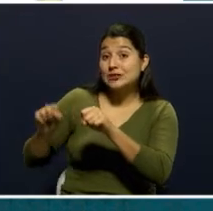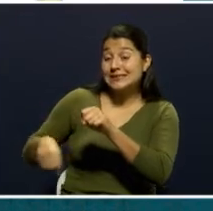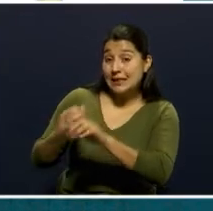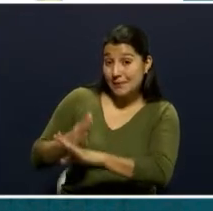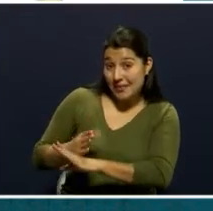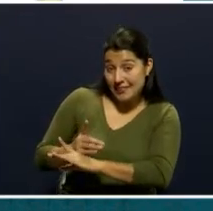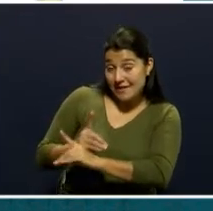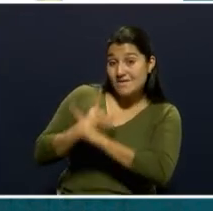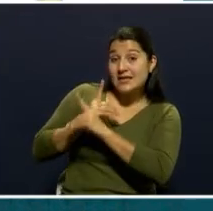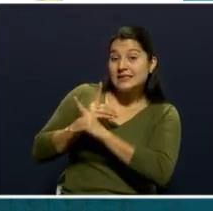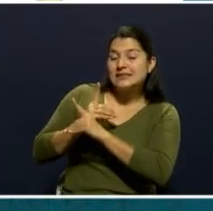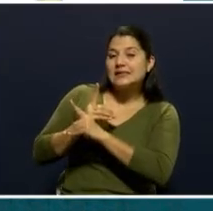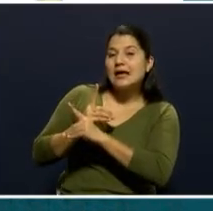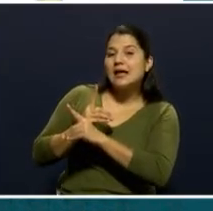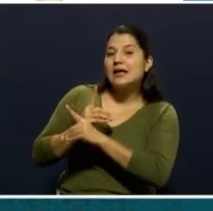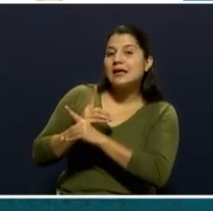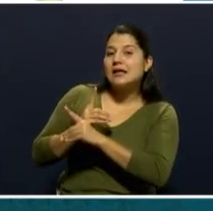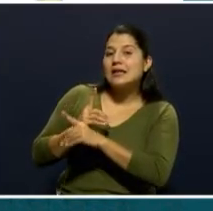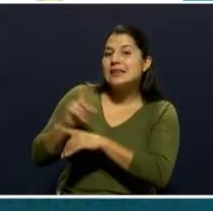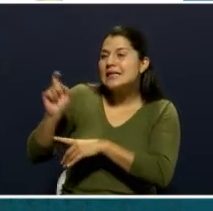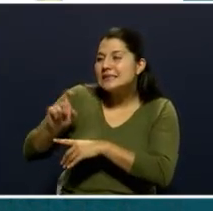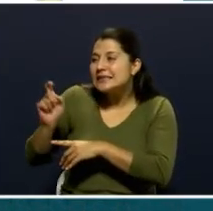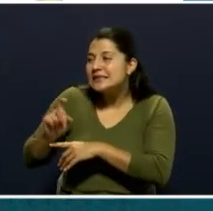cantidad determinada para poder pescar.